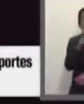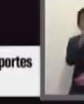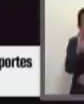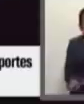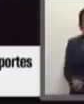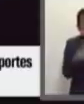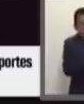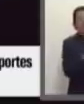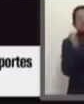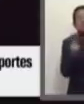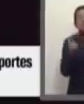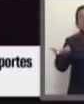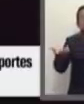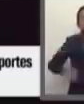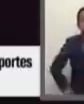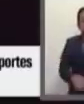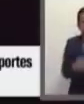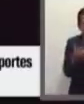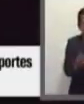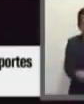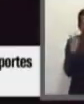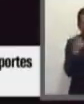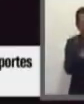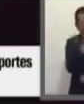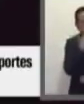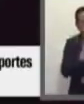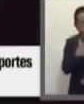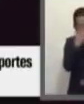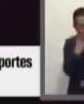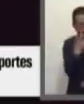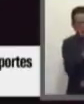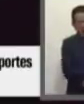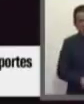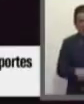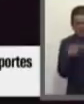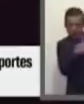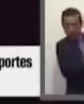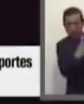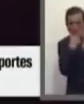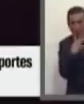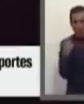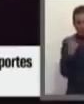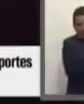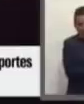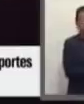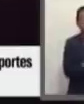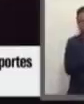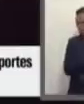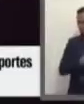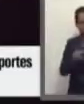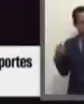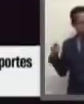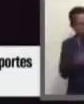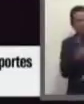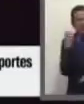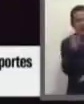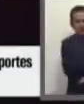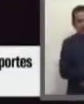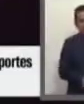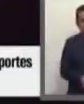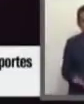Son unos saqueadores, son unos desvergonzados. Este hombre que está aquí, si merece ese calificativo, lo